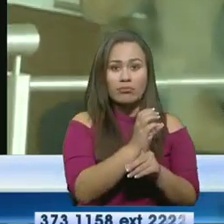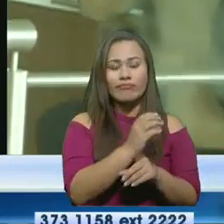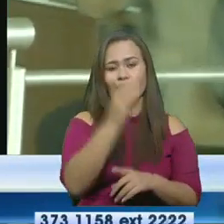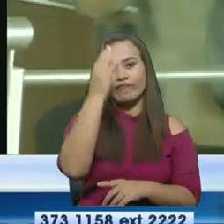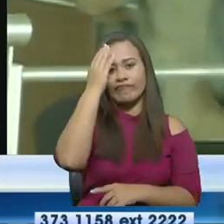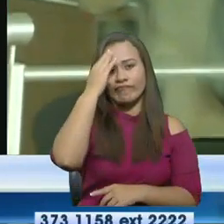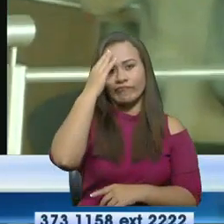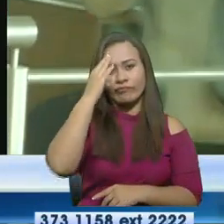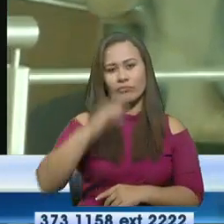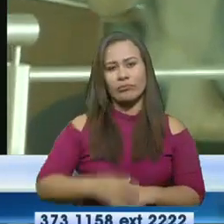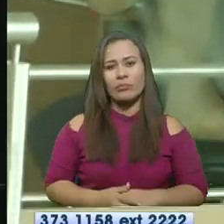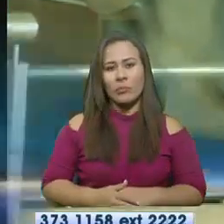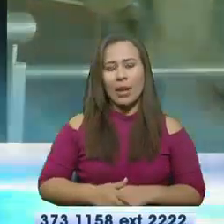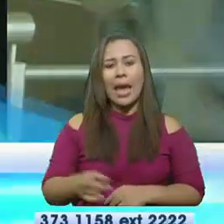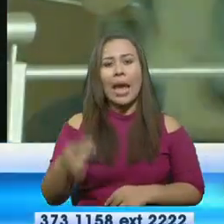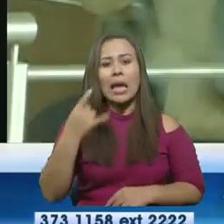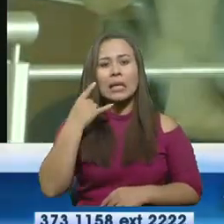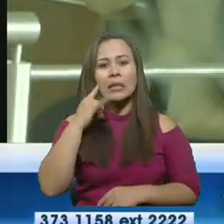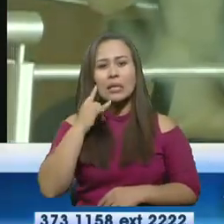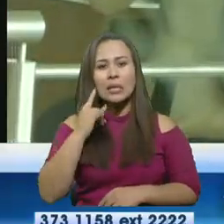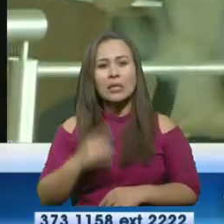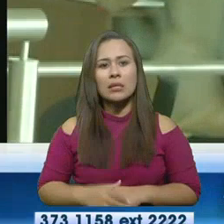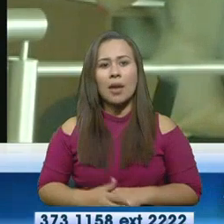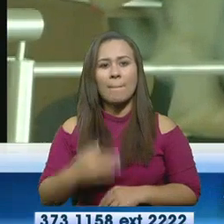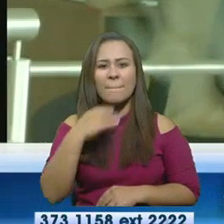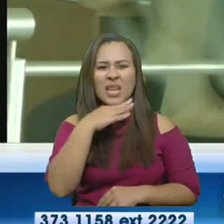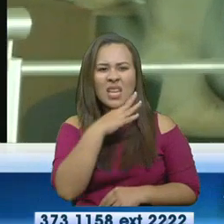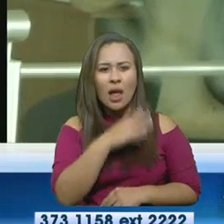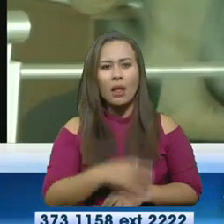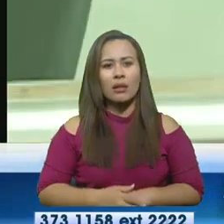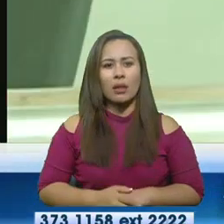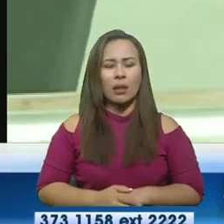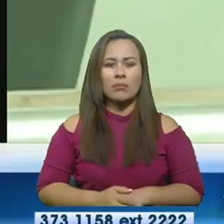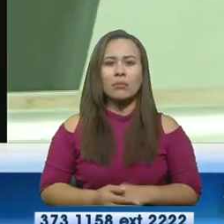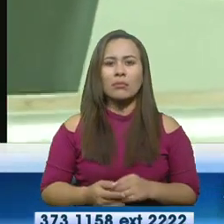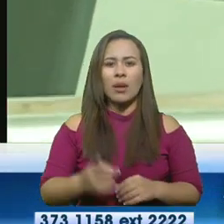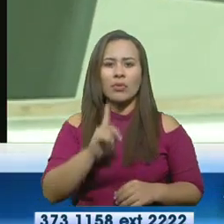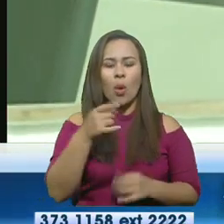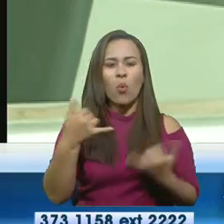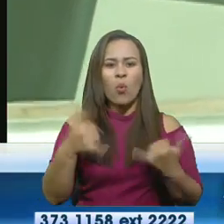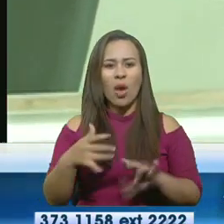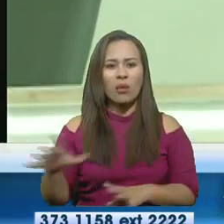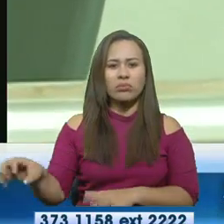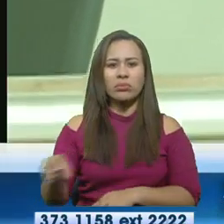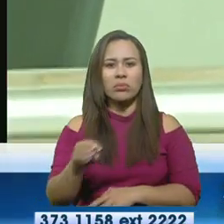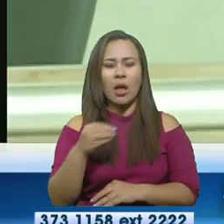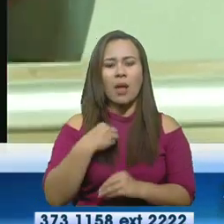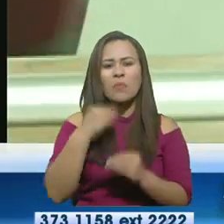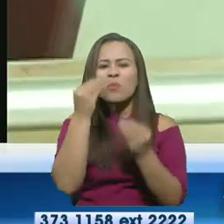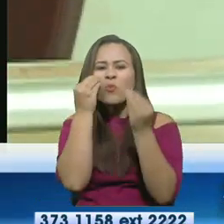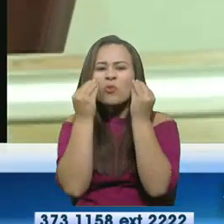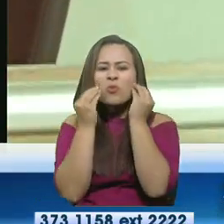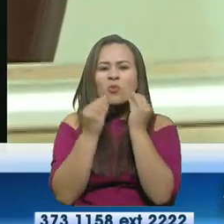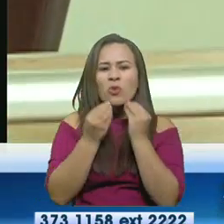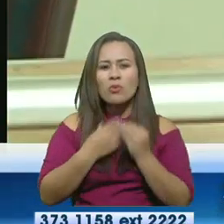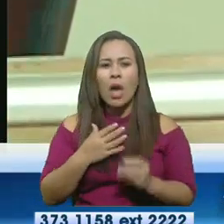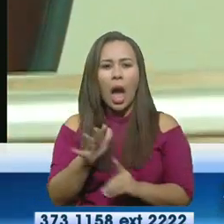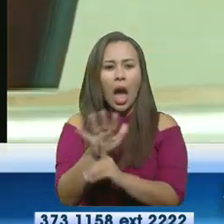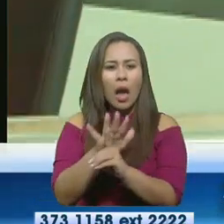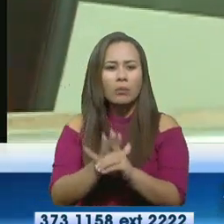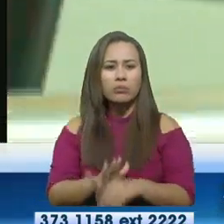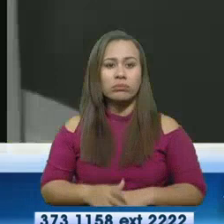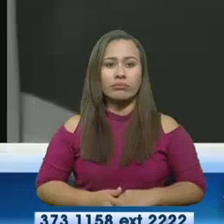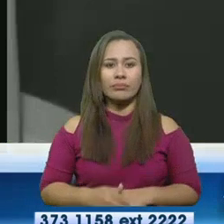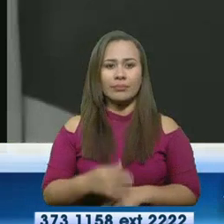que, exacto, que la niña era mal educada. Pero después salió también con este juego que sacaba, la besaba a las niñas que estaban al frente